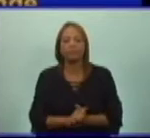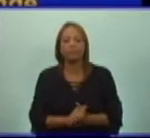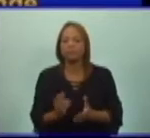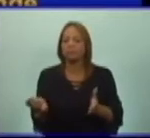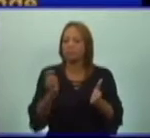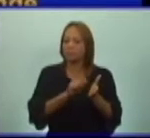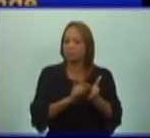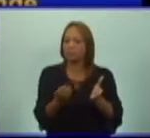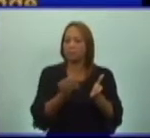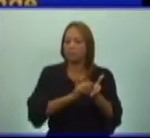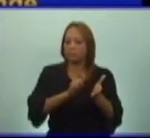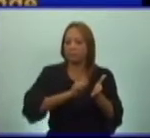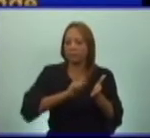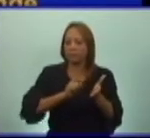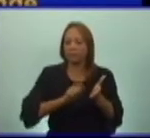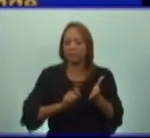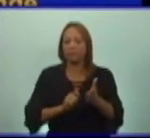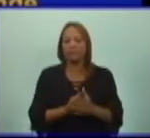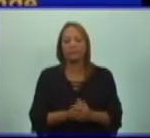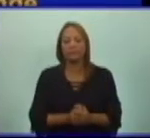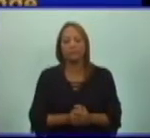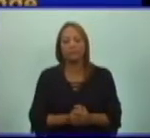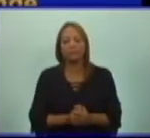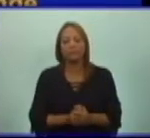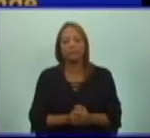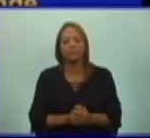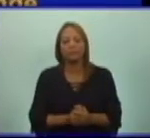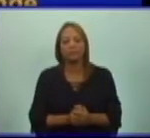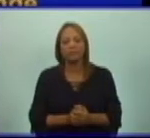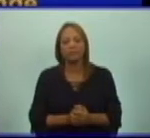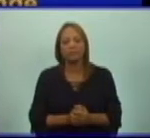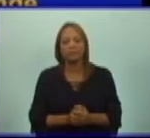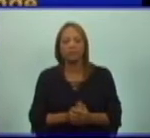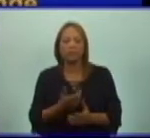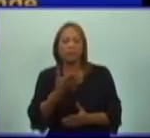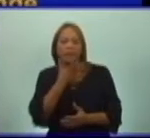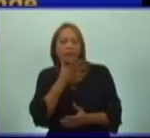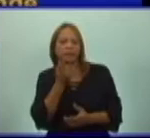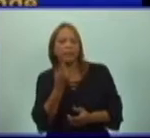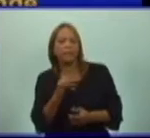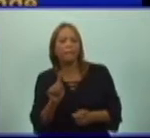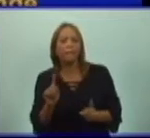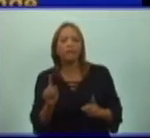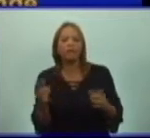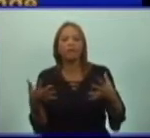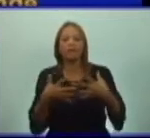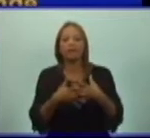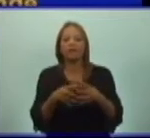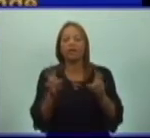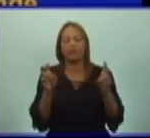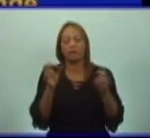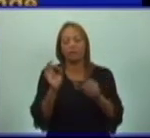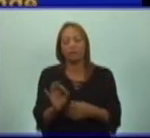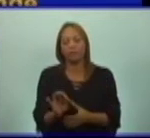las actividades que son del mismo tipo, pero relacionadas con este tema.